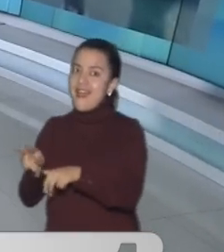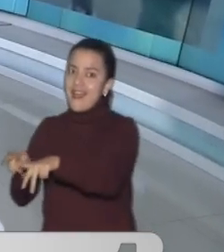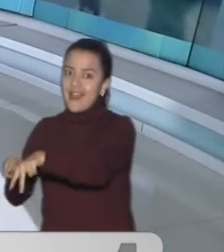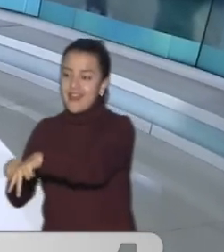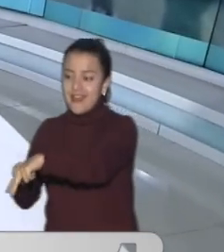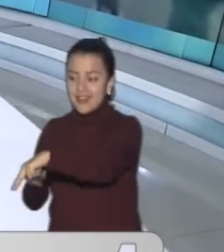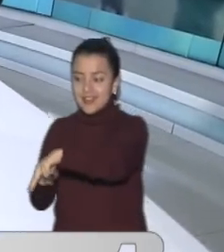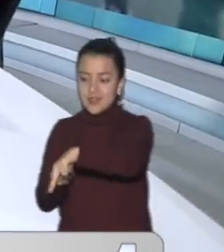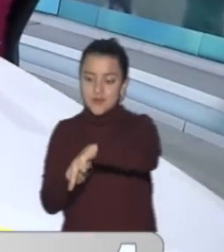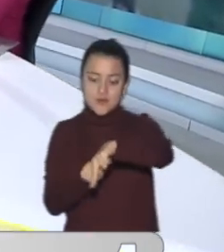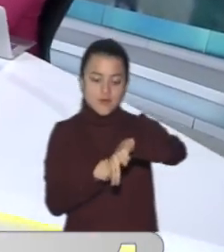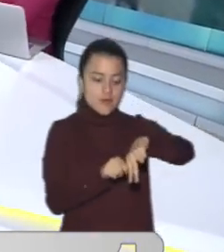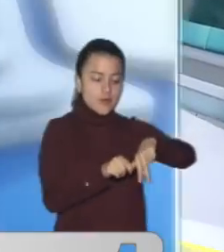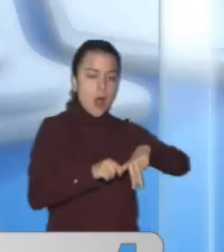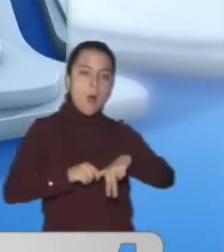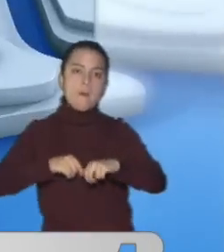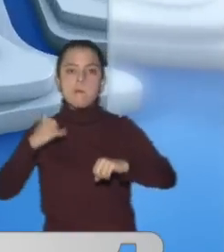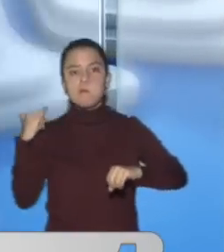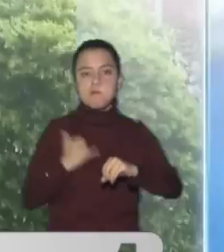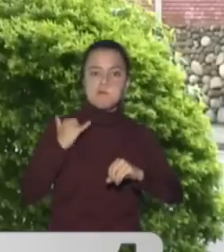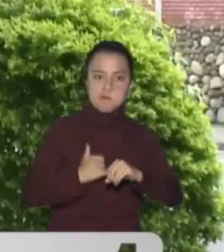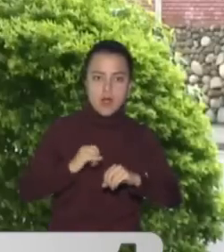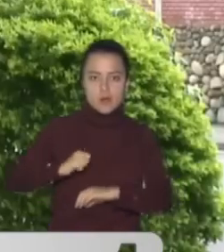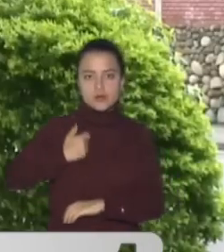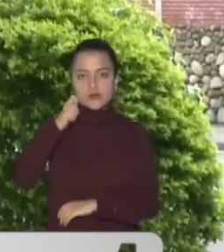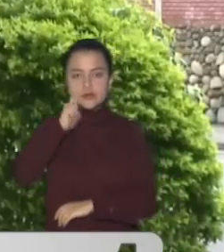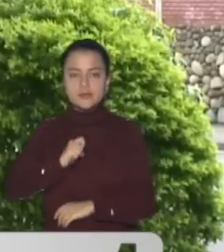días. ¿Qué va a pasar con este hombre?